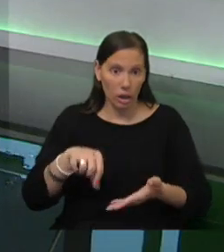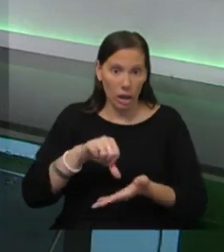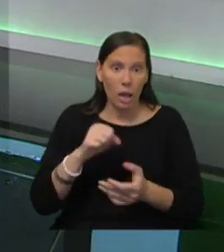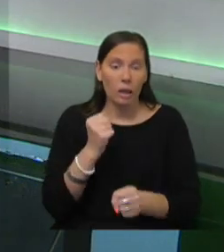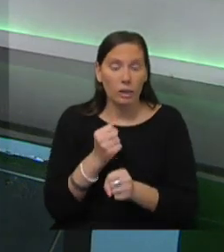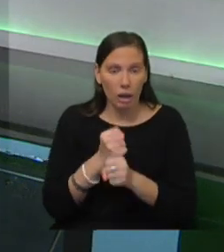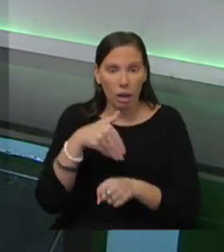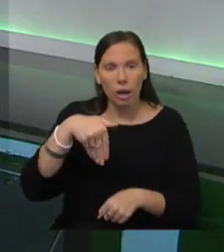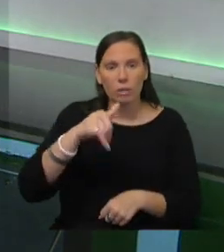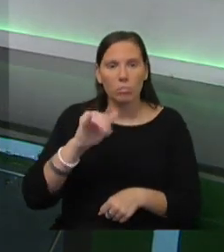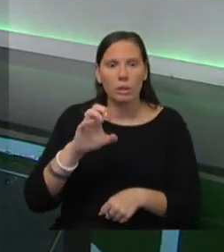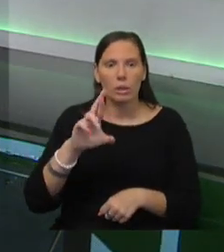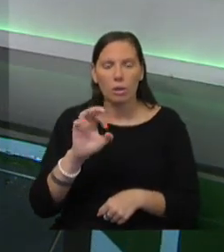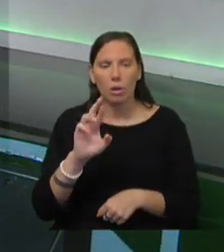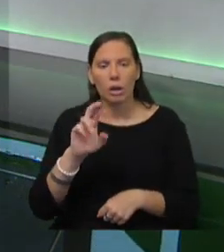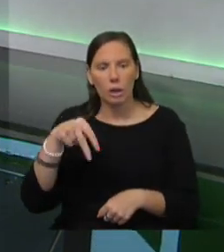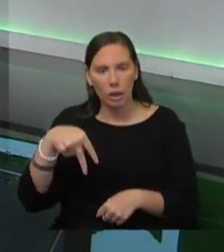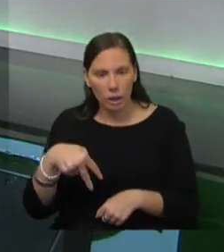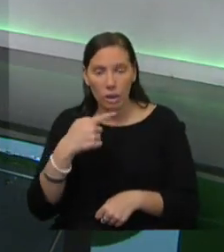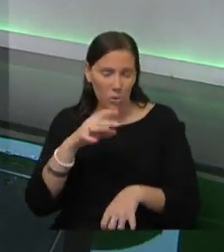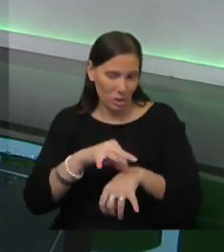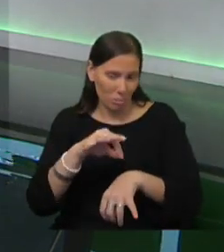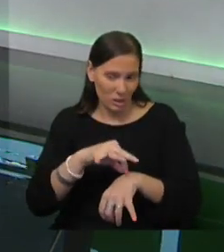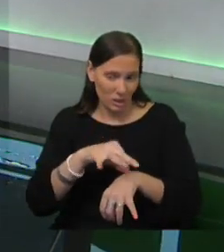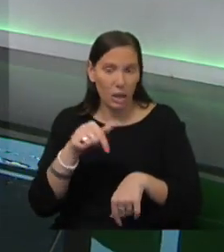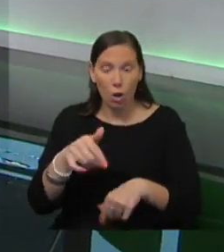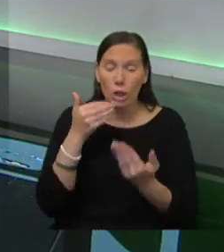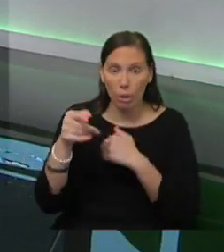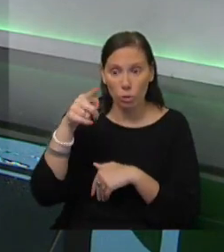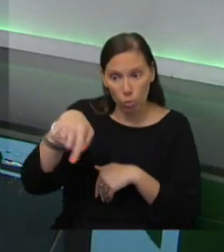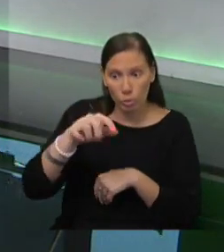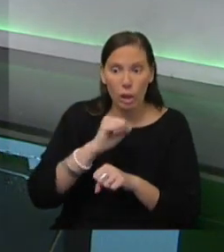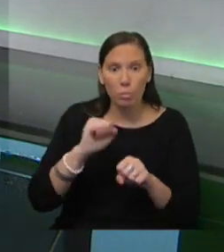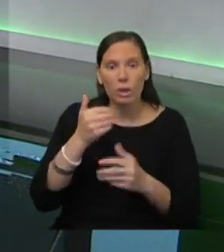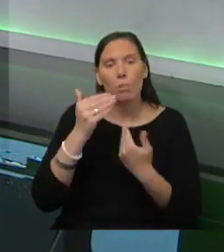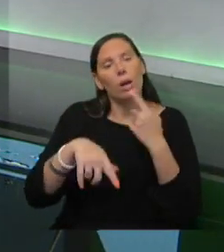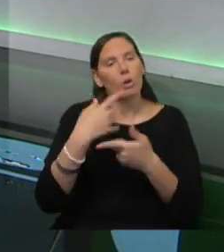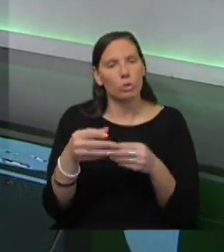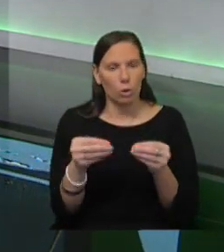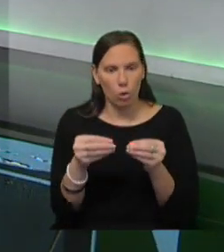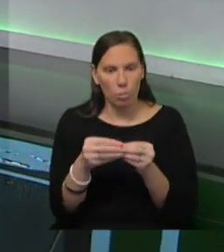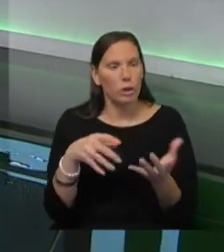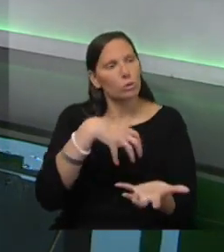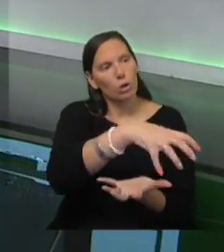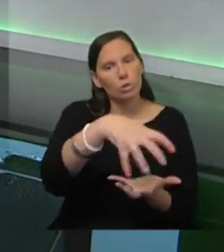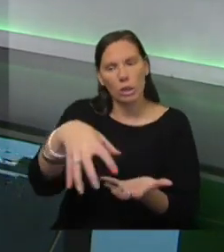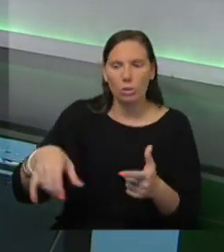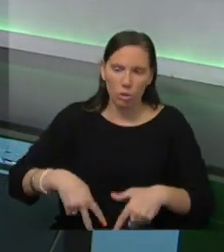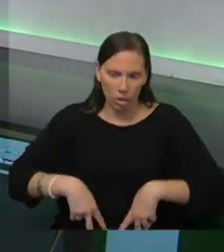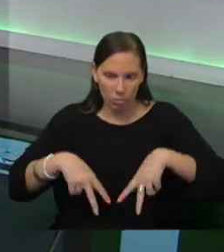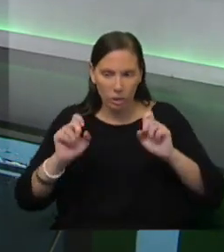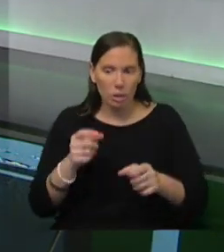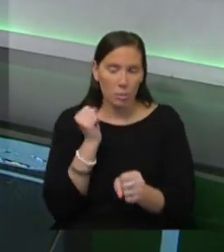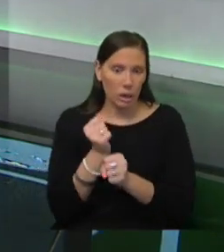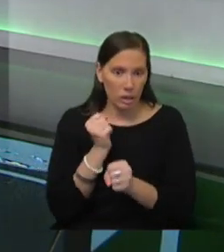rn refiriéndose al primer Nobel de de Medicina hoy con ustedes y podríamos hacerlo con otros colegas En otros centros de investigación que trabajan